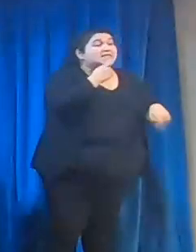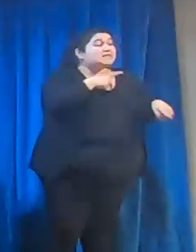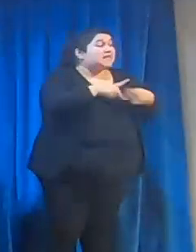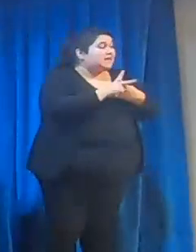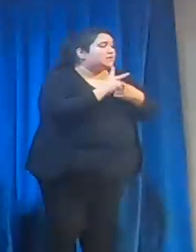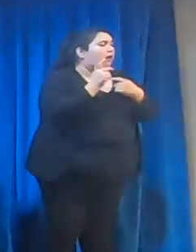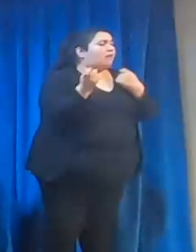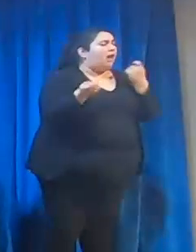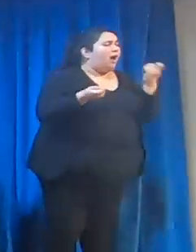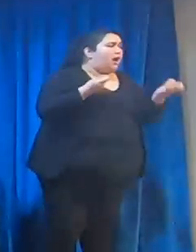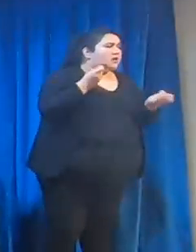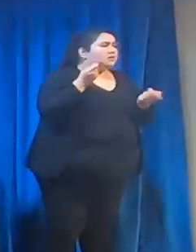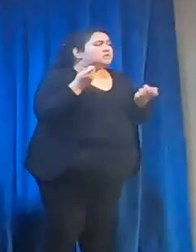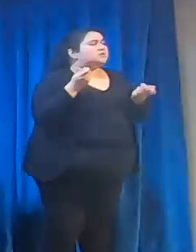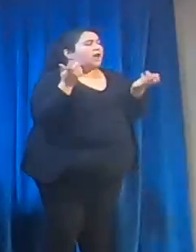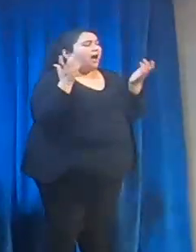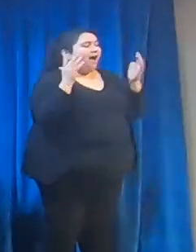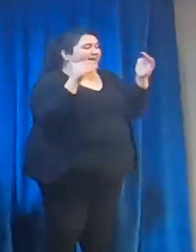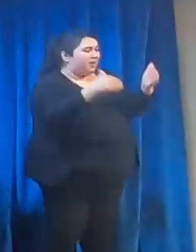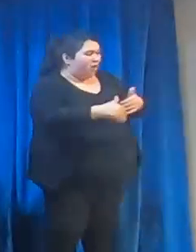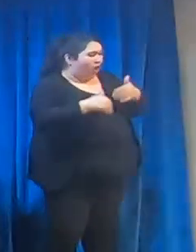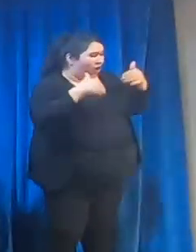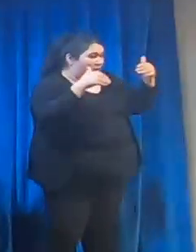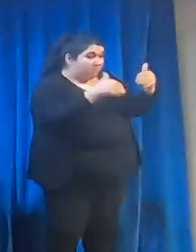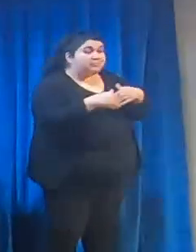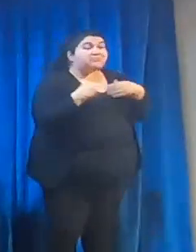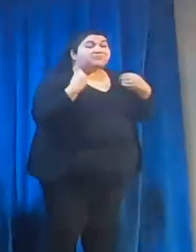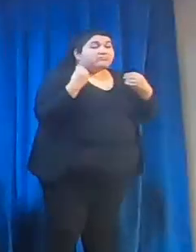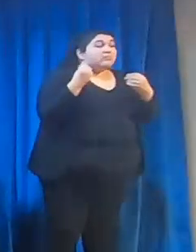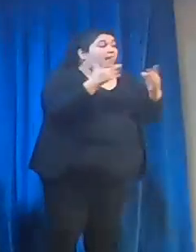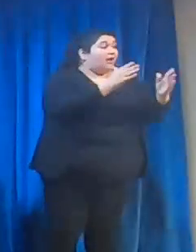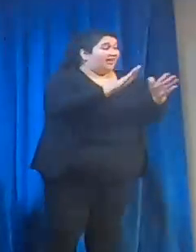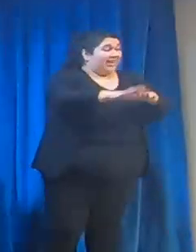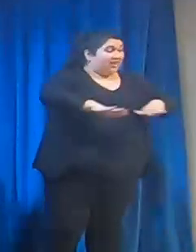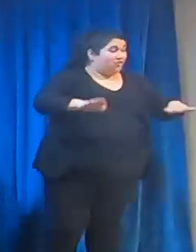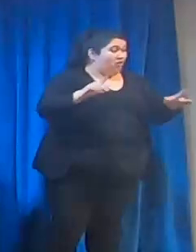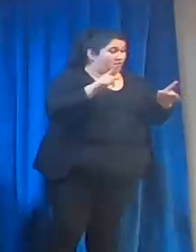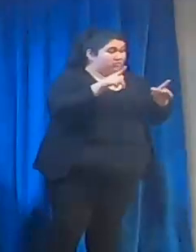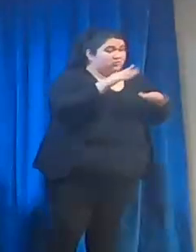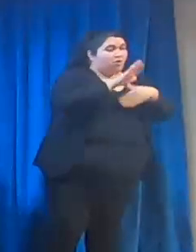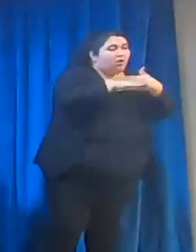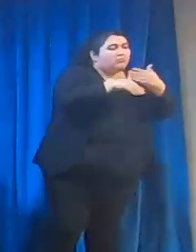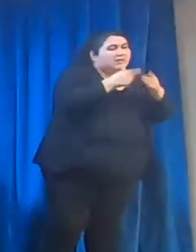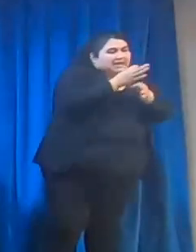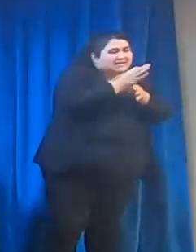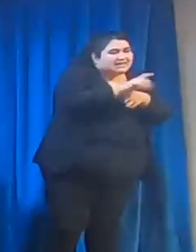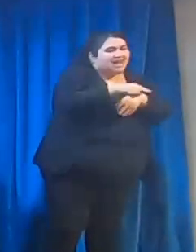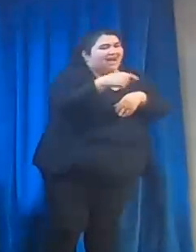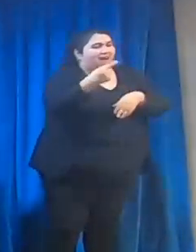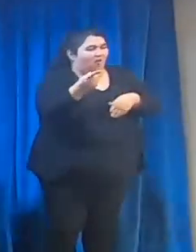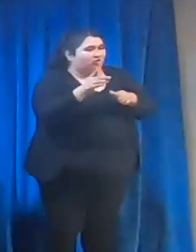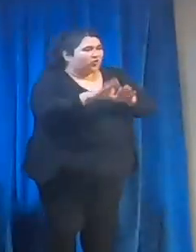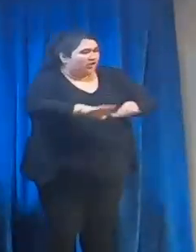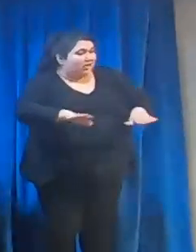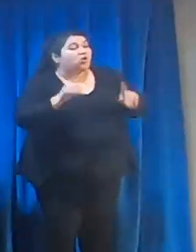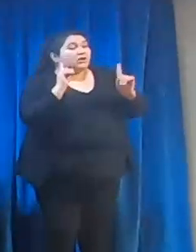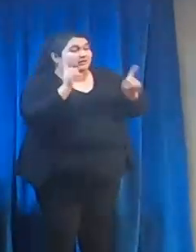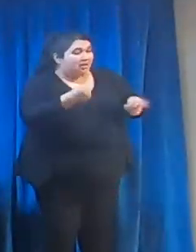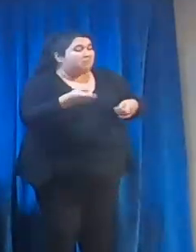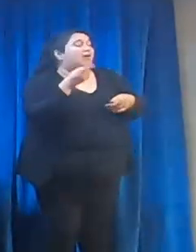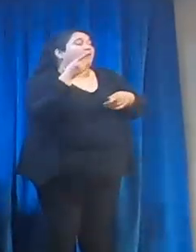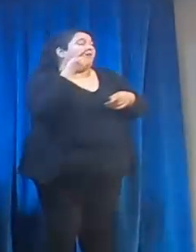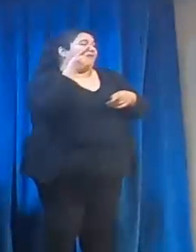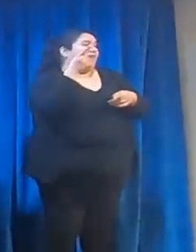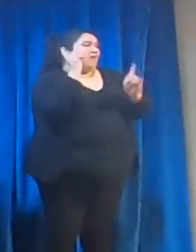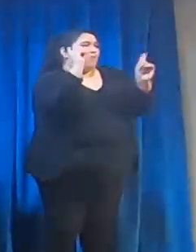danza, ¿no? En hip hop, los chicos les enseñan no solo a otros chicos, sino también mismos a la profesora a hacer